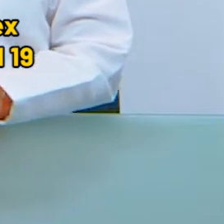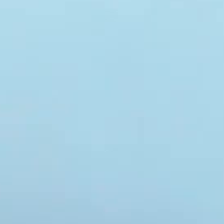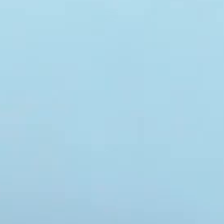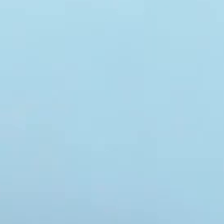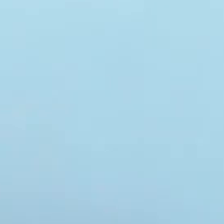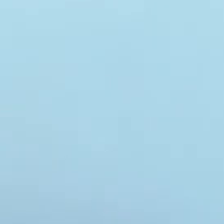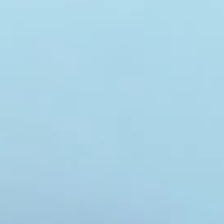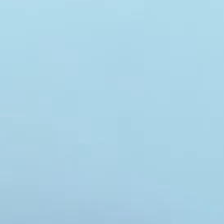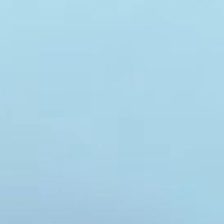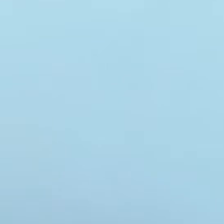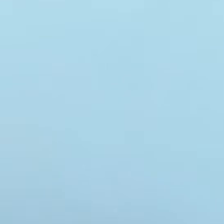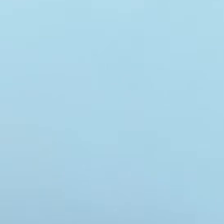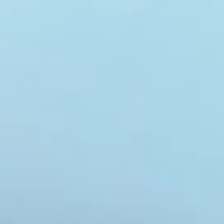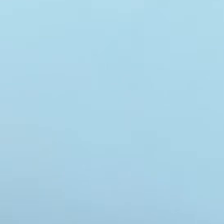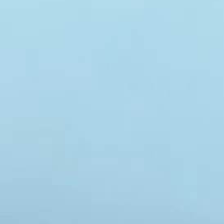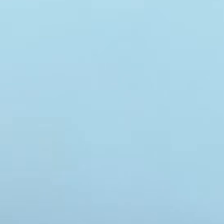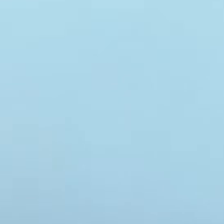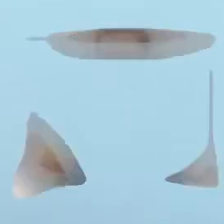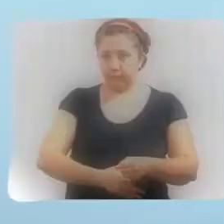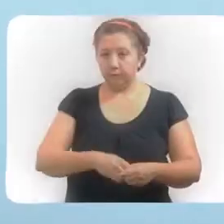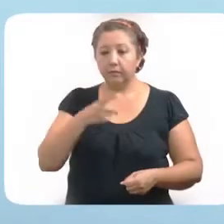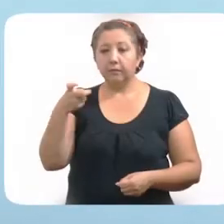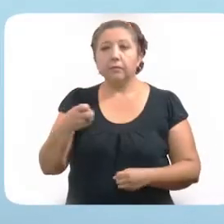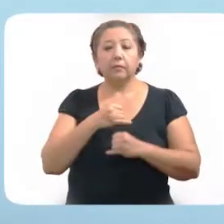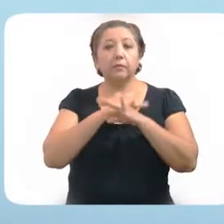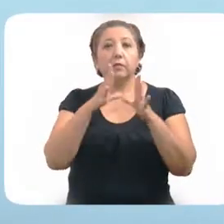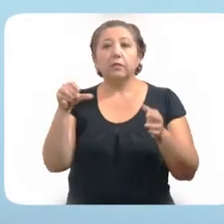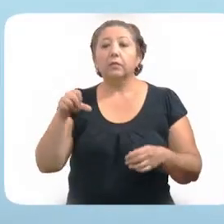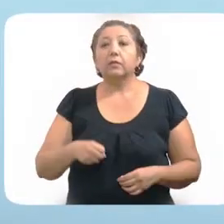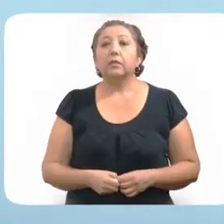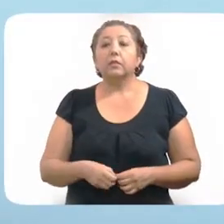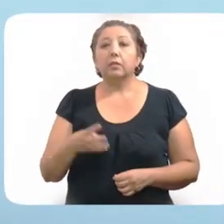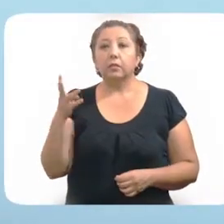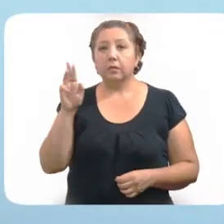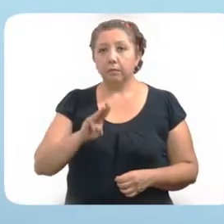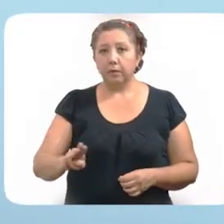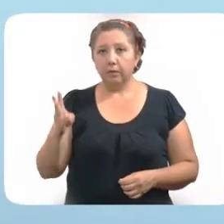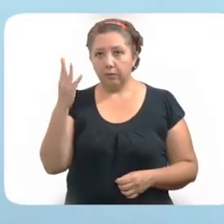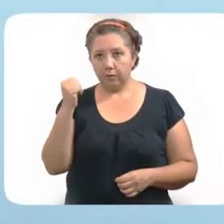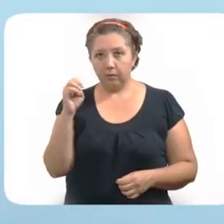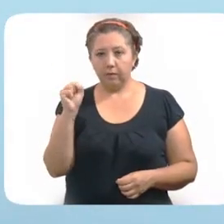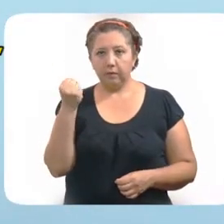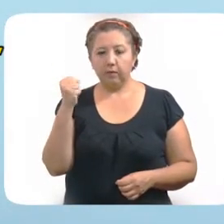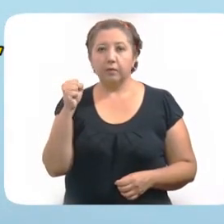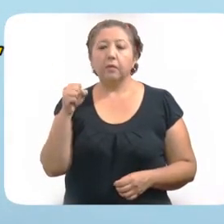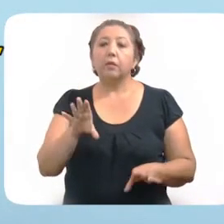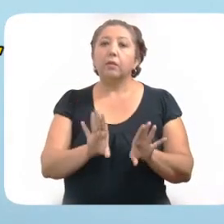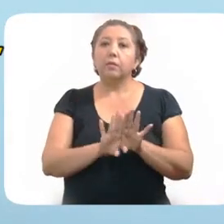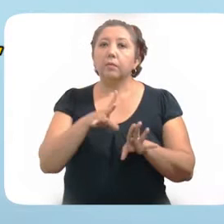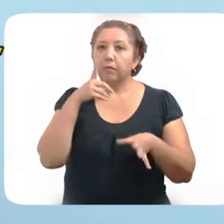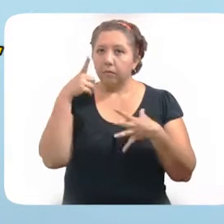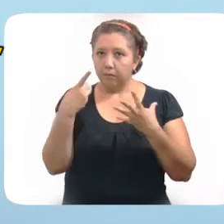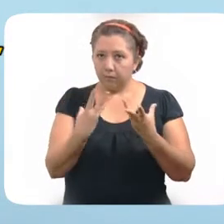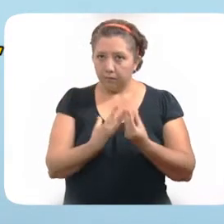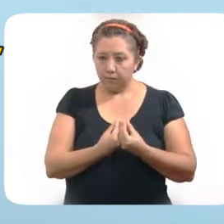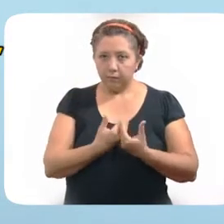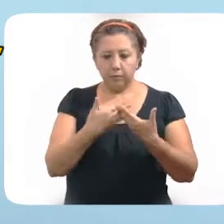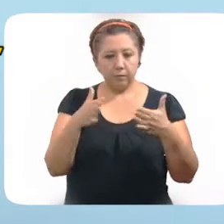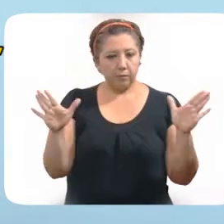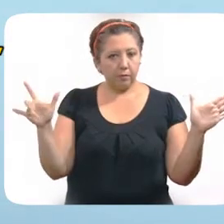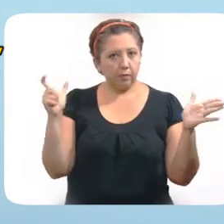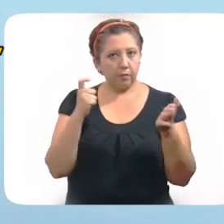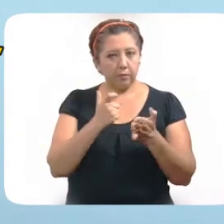Claudia. Gracias, doctor. Buenas tardes. Este es el reporte médico de este miércoles 9 de septiembre. Como hemos señalado, en la